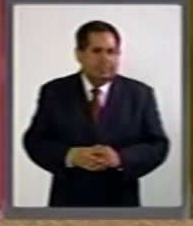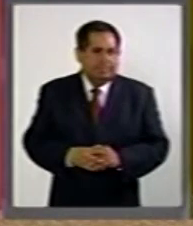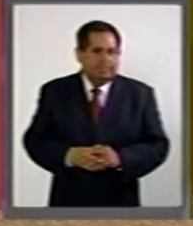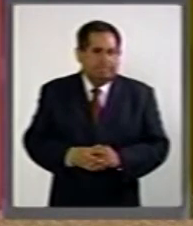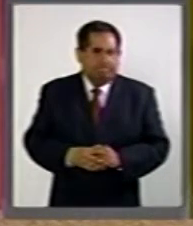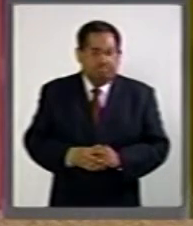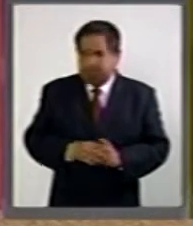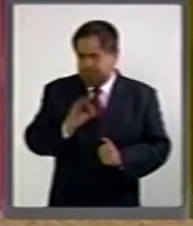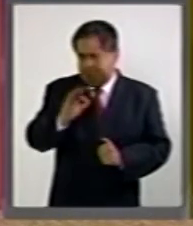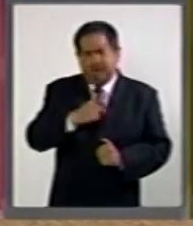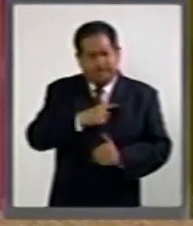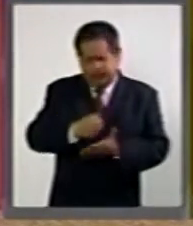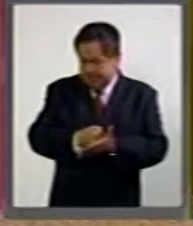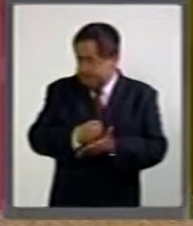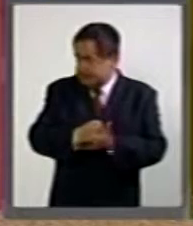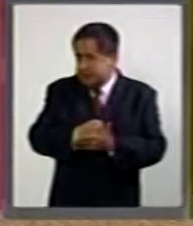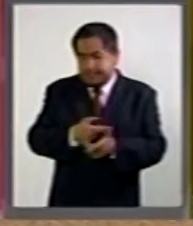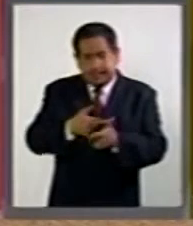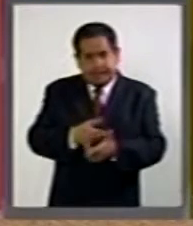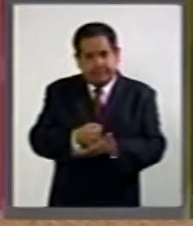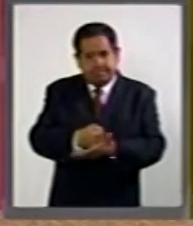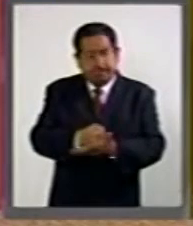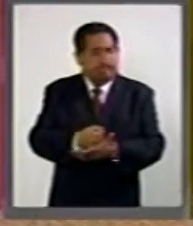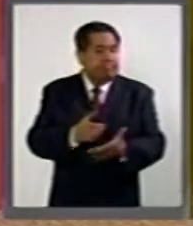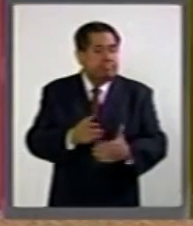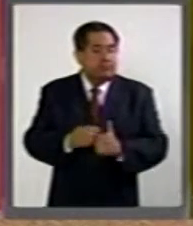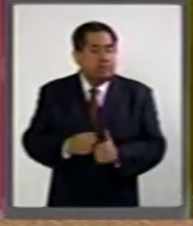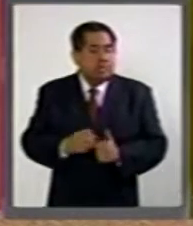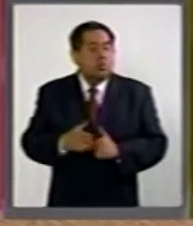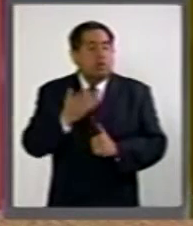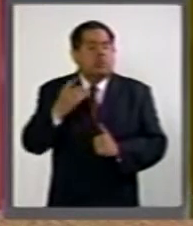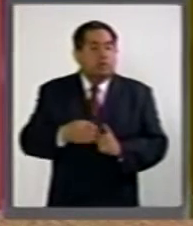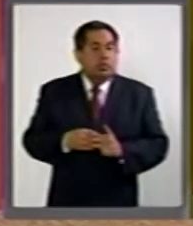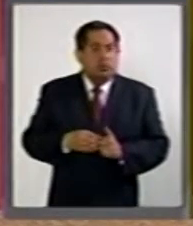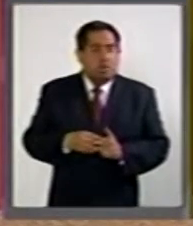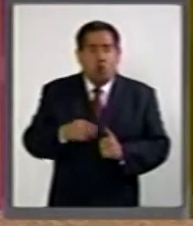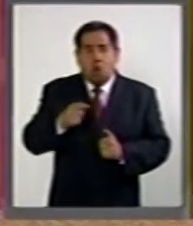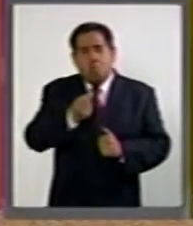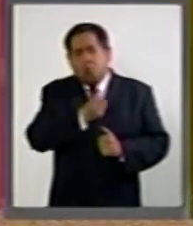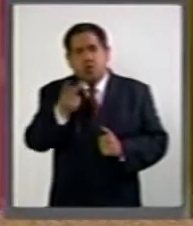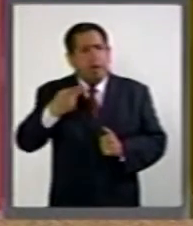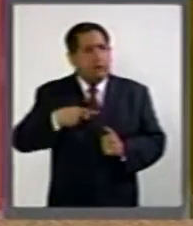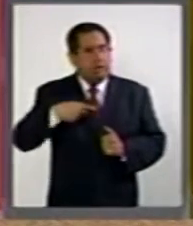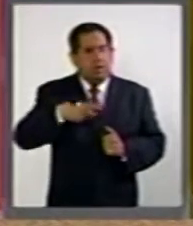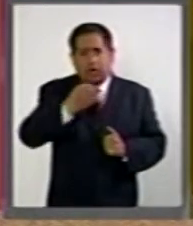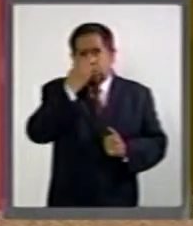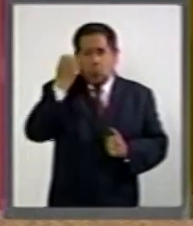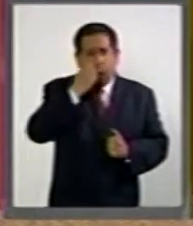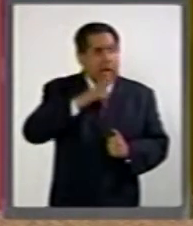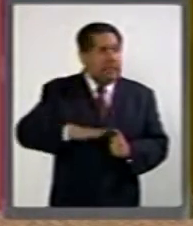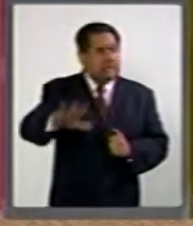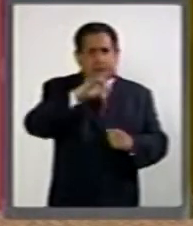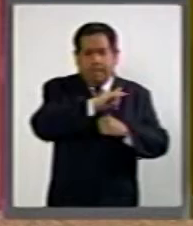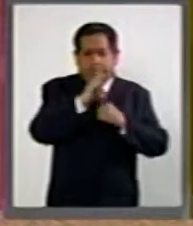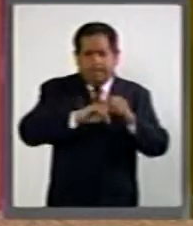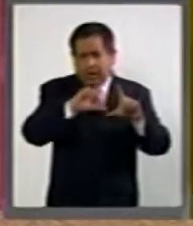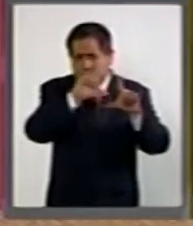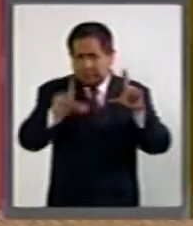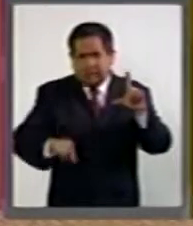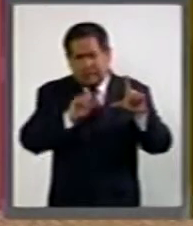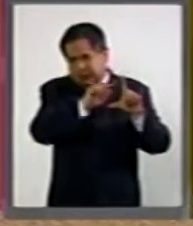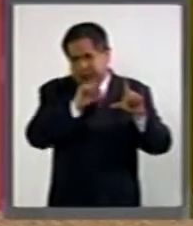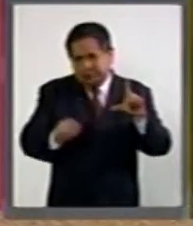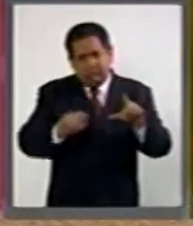sí tenemos que insistir mucho en eso, porque hoy un porcentaje altísimo de las escuelas del país, por